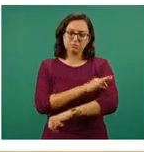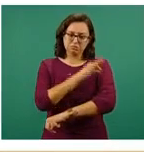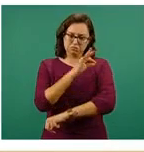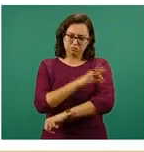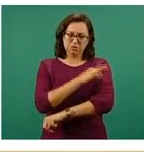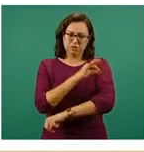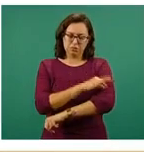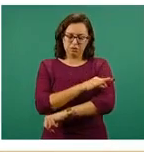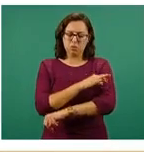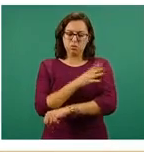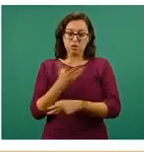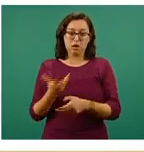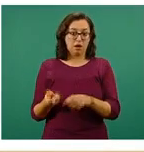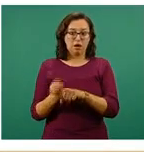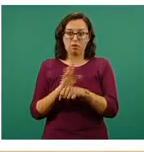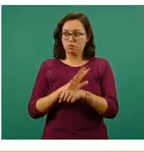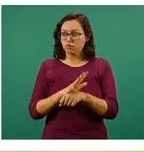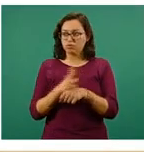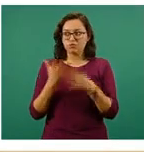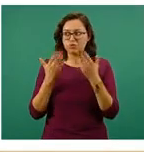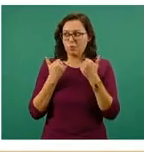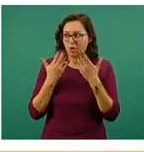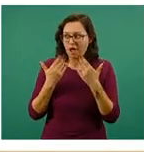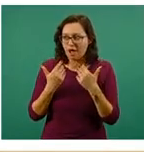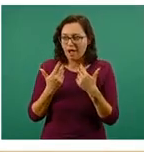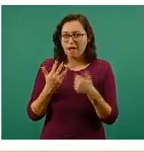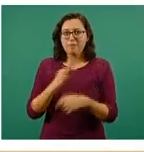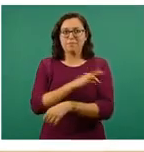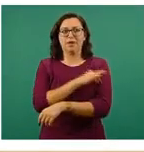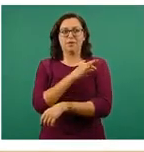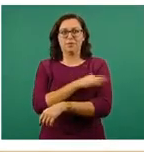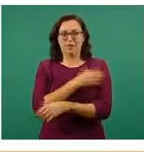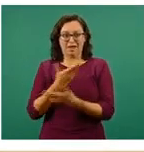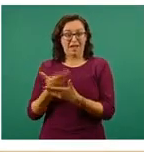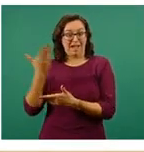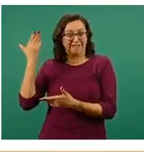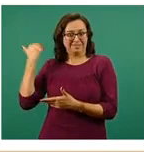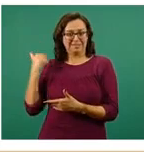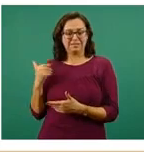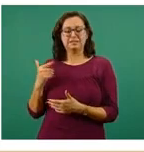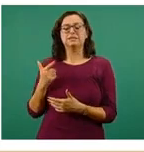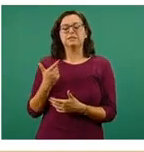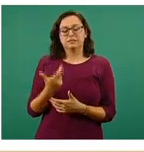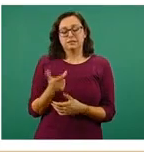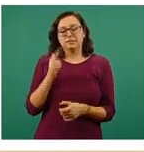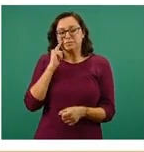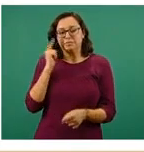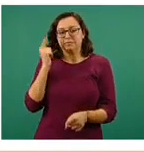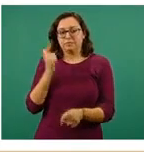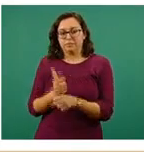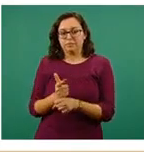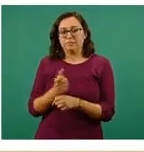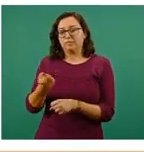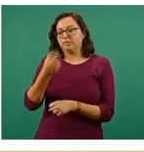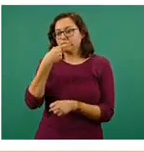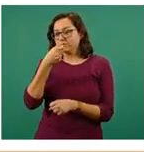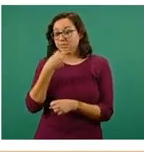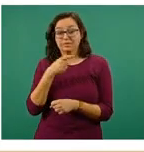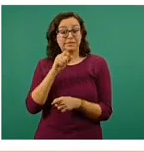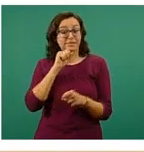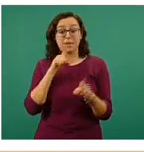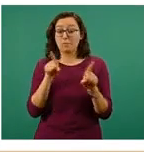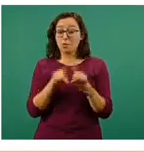Para el caso del COVID no teníamos una vacuna, y por supuesto diagnóstico y tratamiento oportuno, que tampoco teníamos